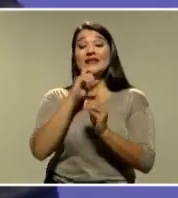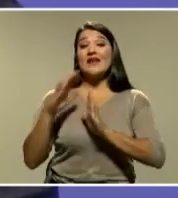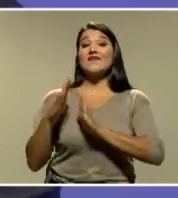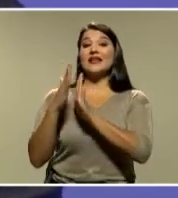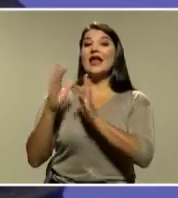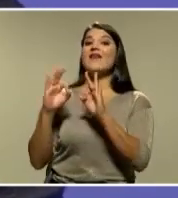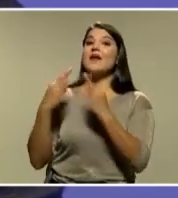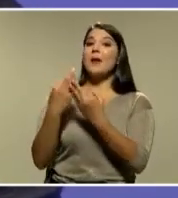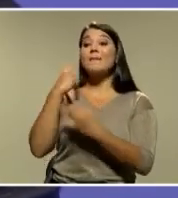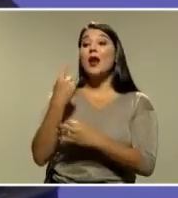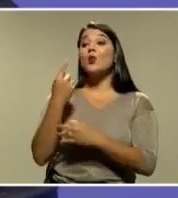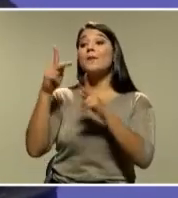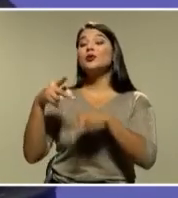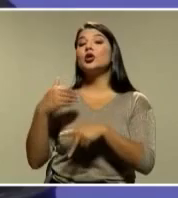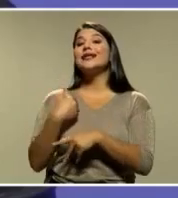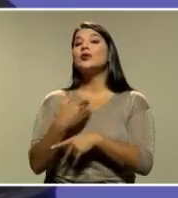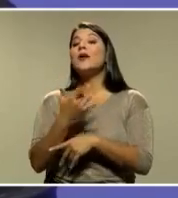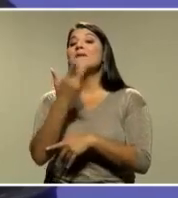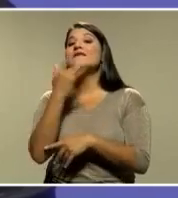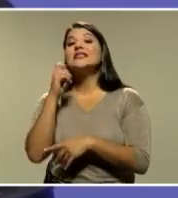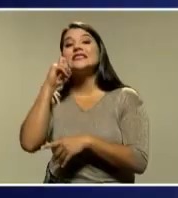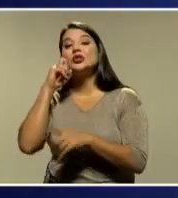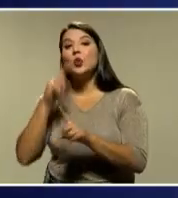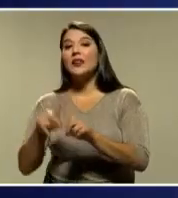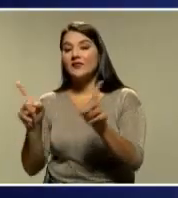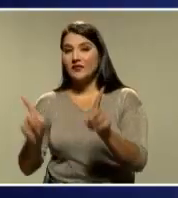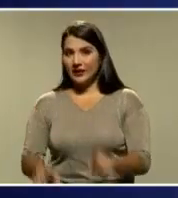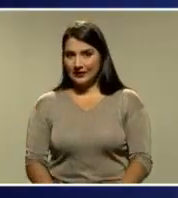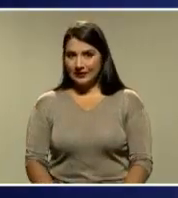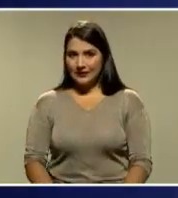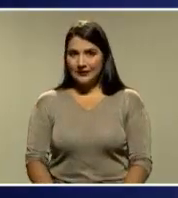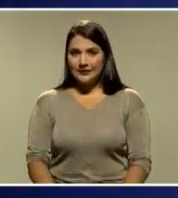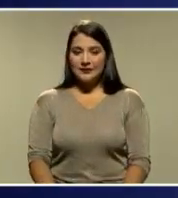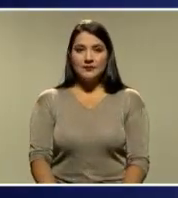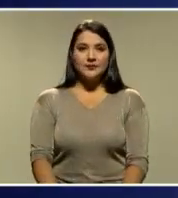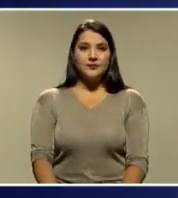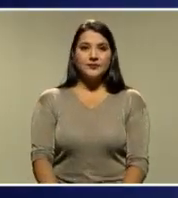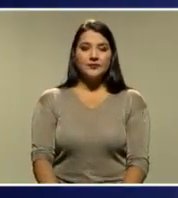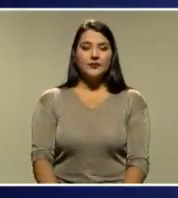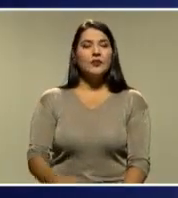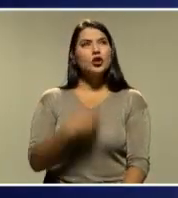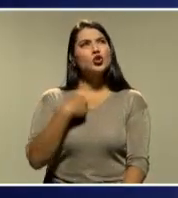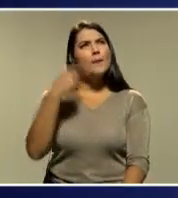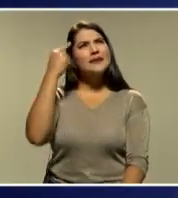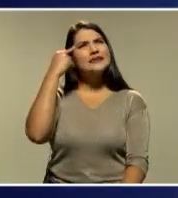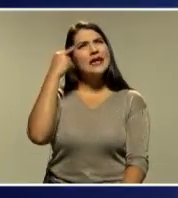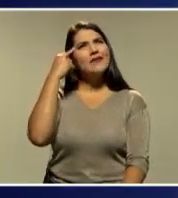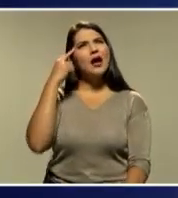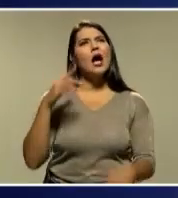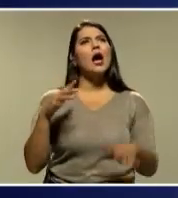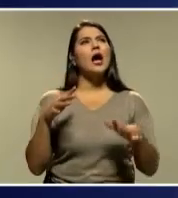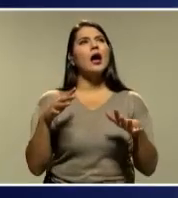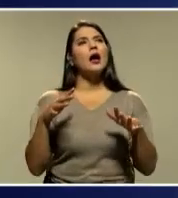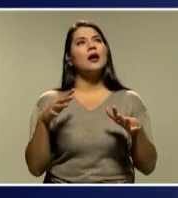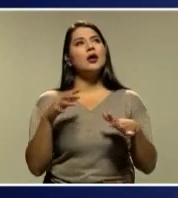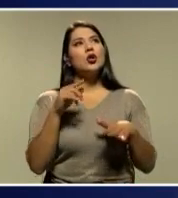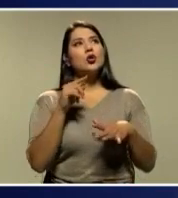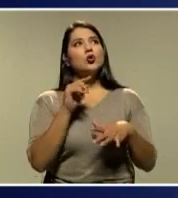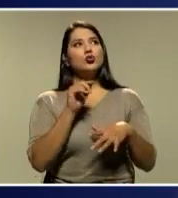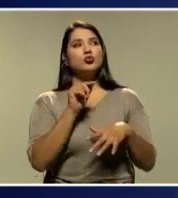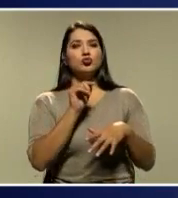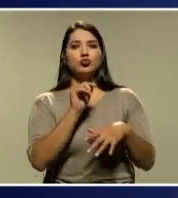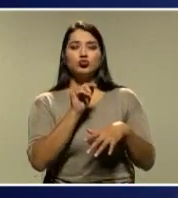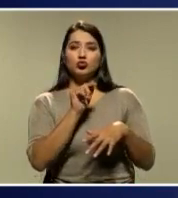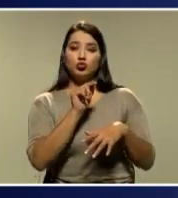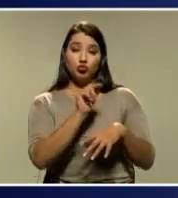tiene una orientación sexual diferente. Ahí también pensaba cómo, ya que usted tiene la